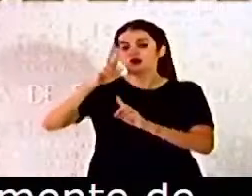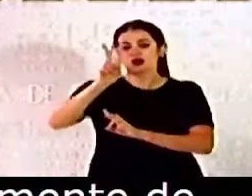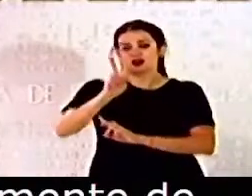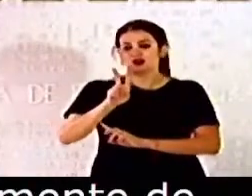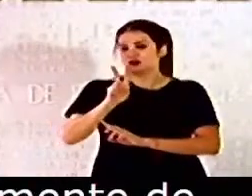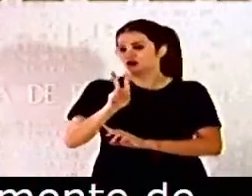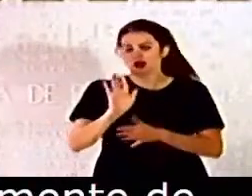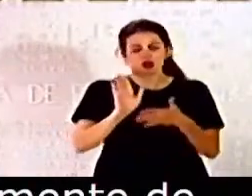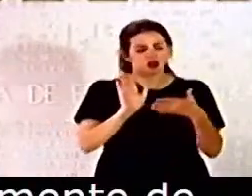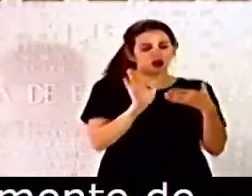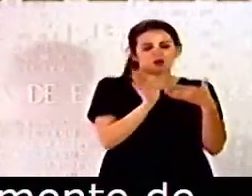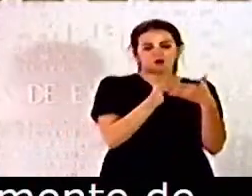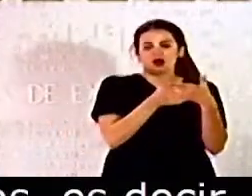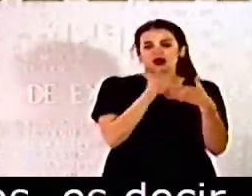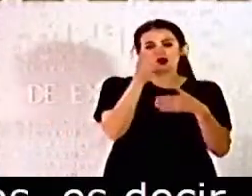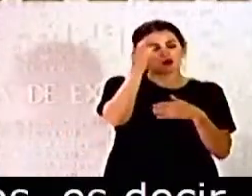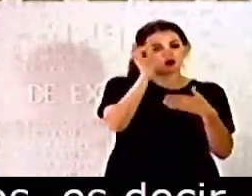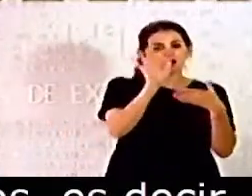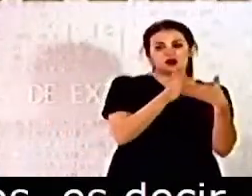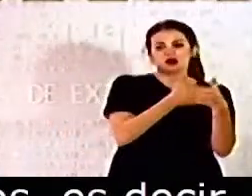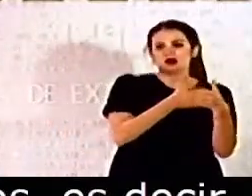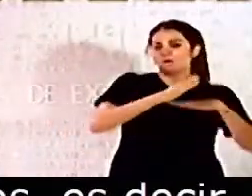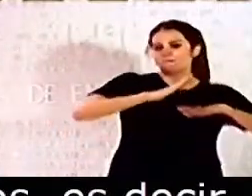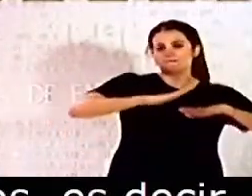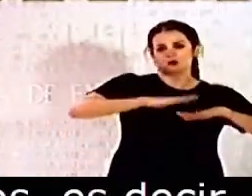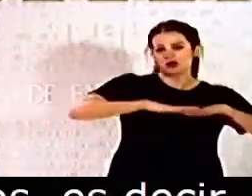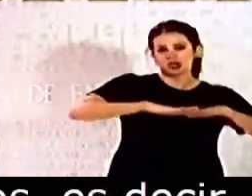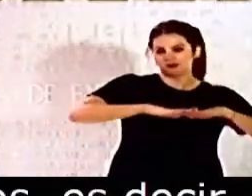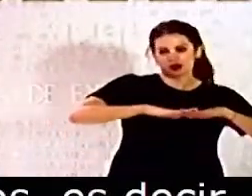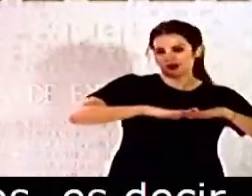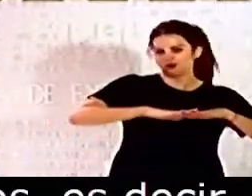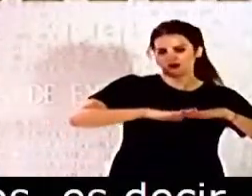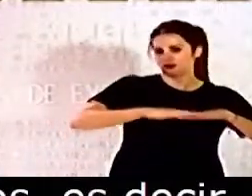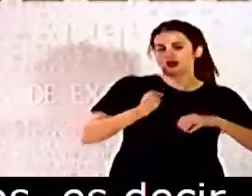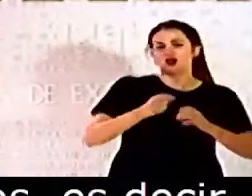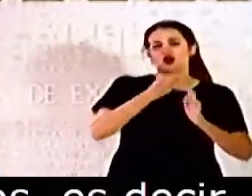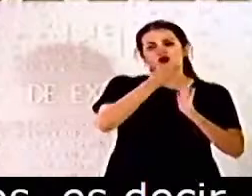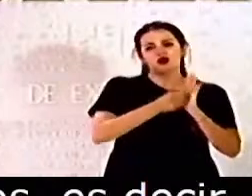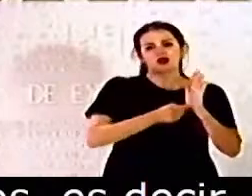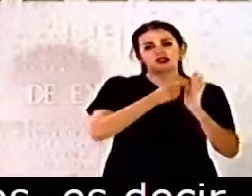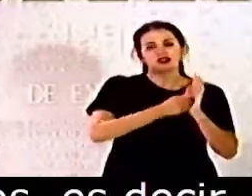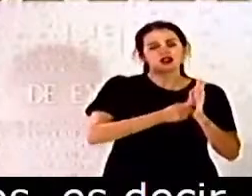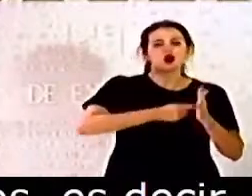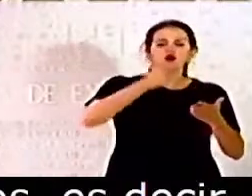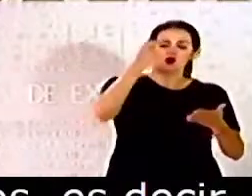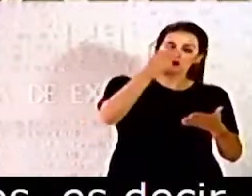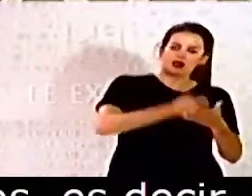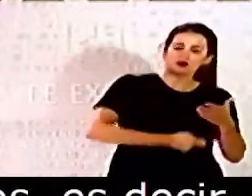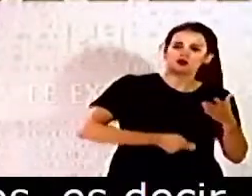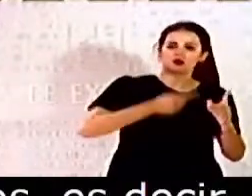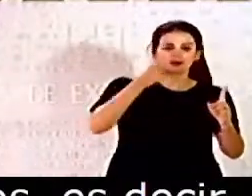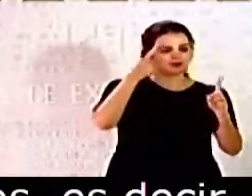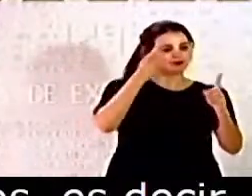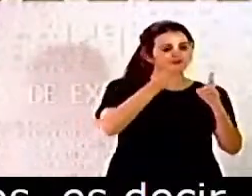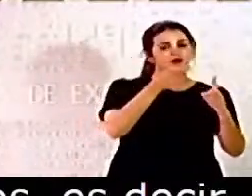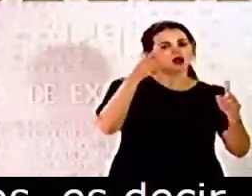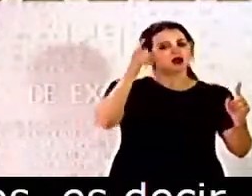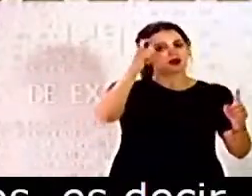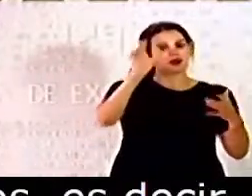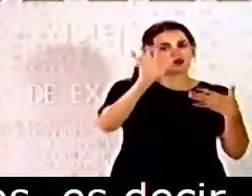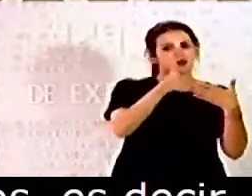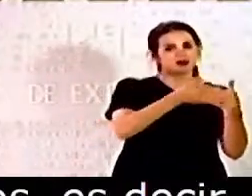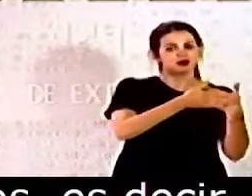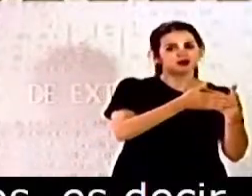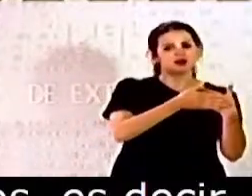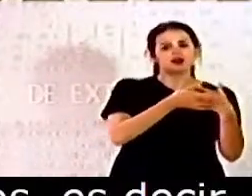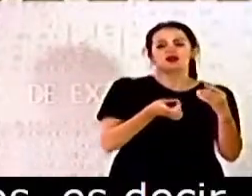mínimas indispensables, con unos criterios muchísimo más estrictos para la perimetración, lógicamente, desde el punto de vista epidemiológico, porque